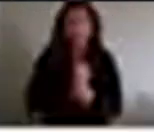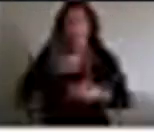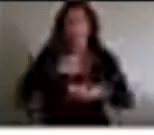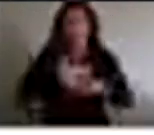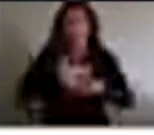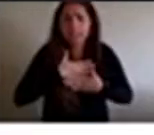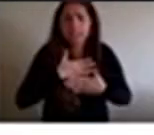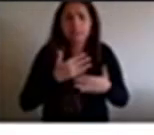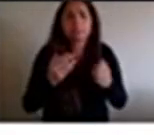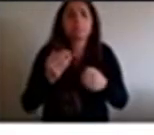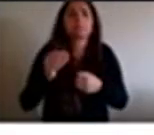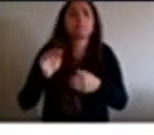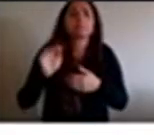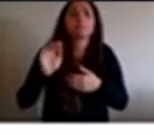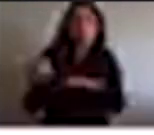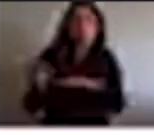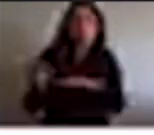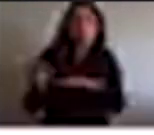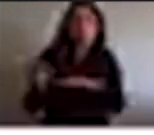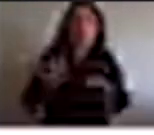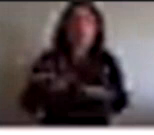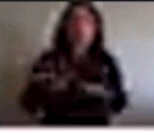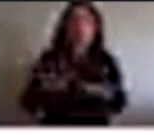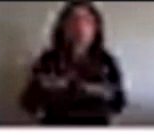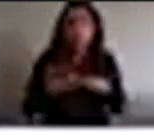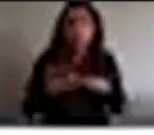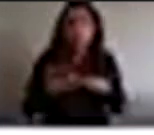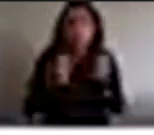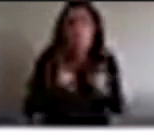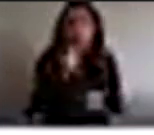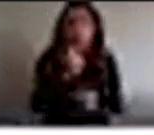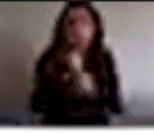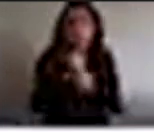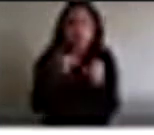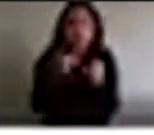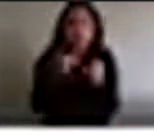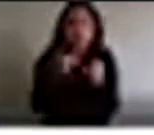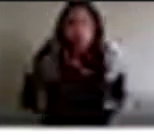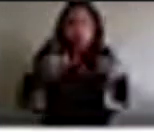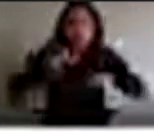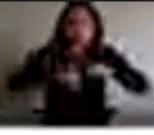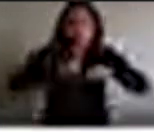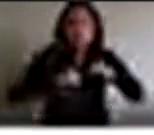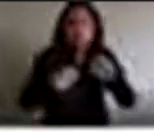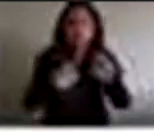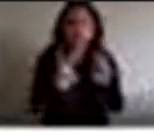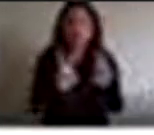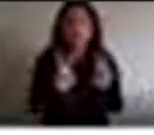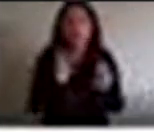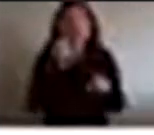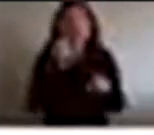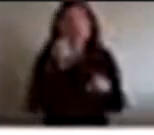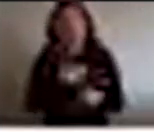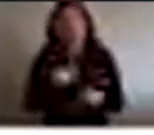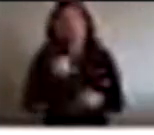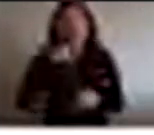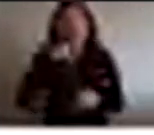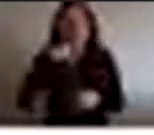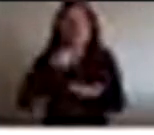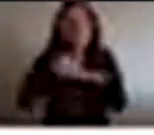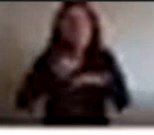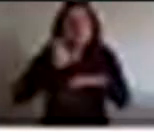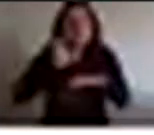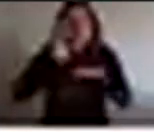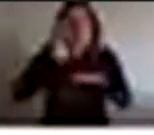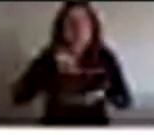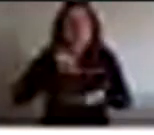permitido trabajar en una gran empresa como lo es Juan Valdez, Bogotá,